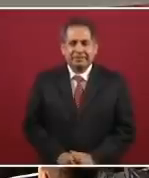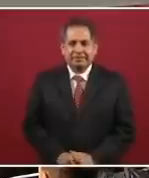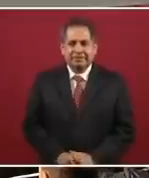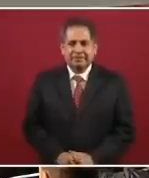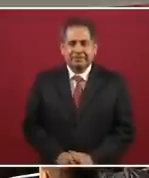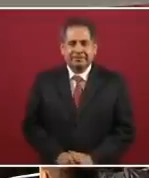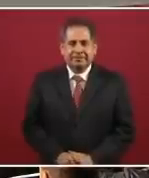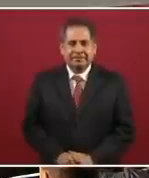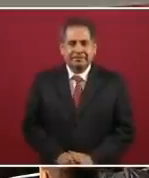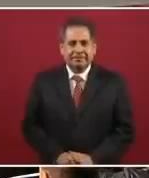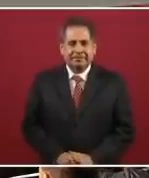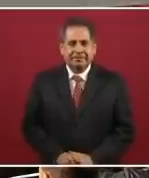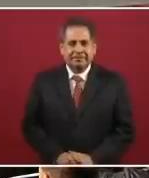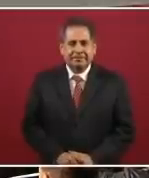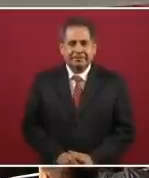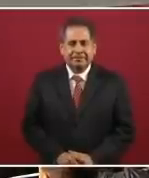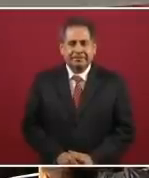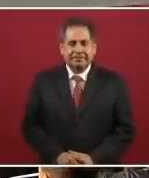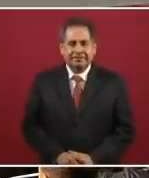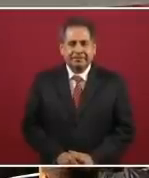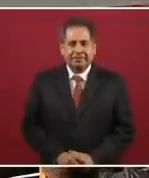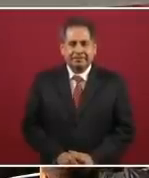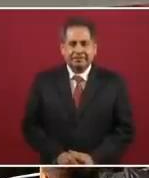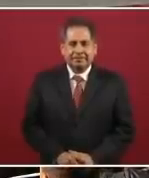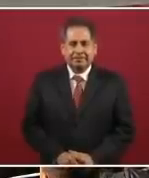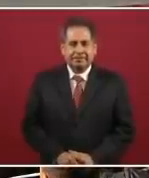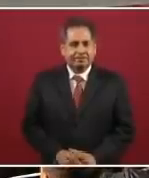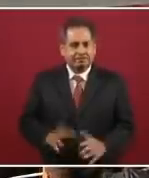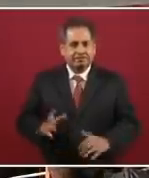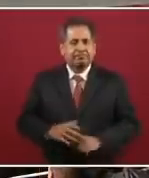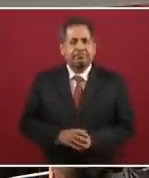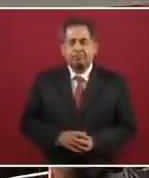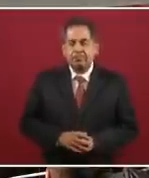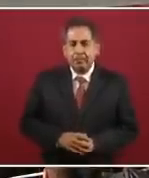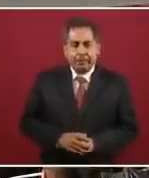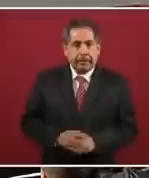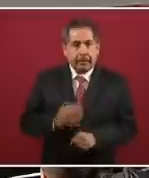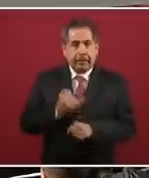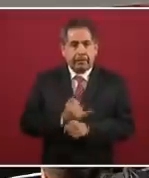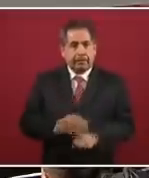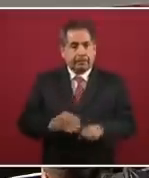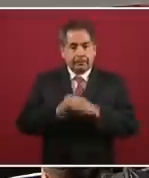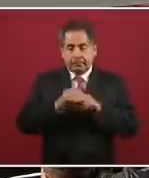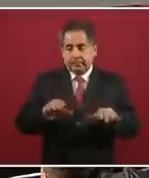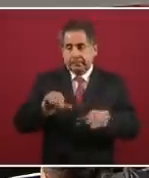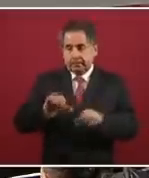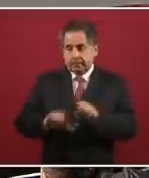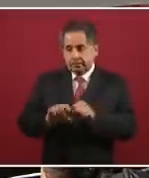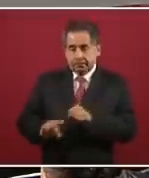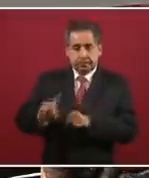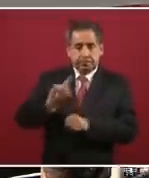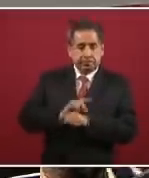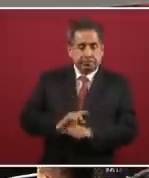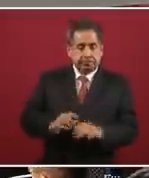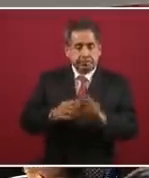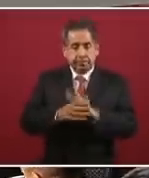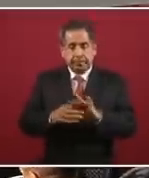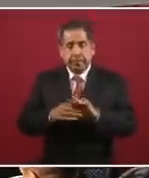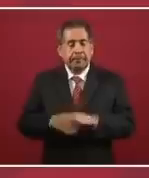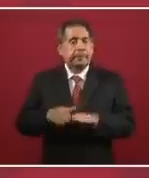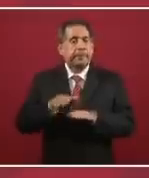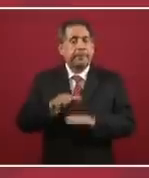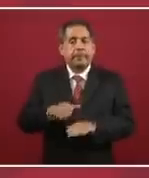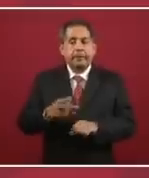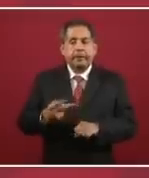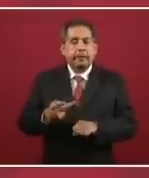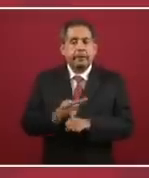Muy bien. Bueno, vamos a informar el día de hoy sobre el